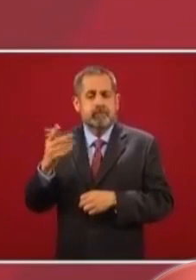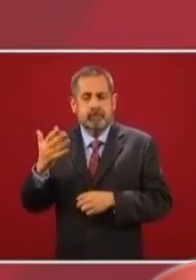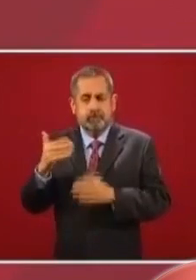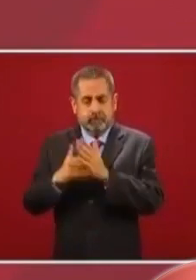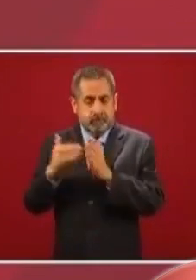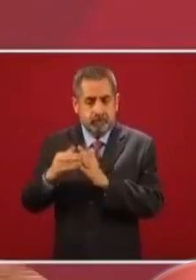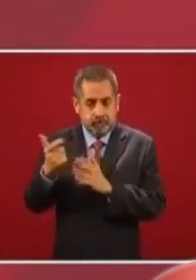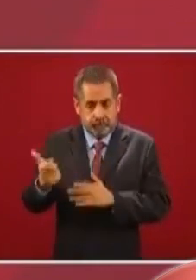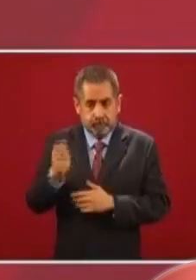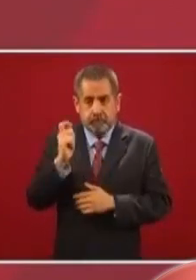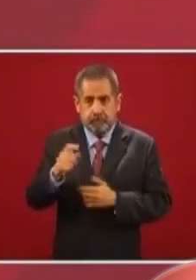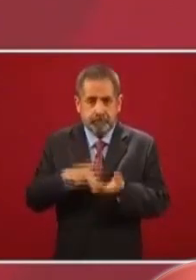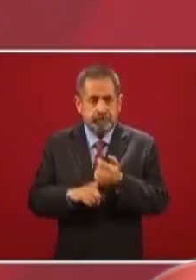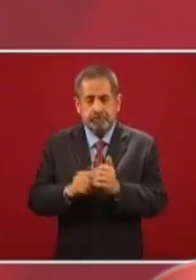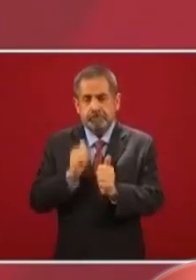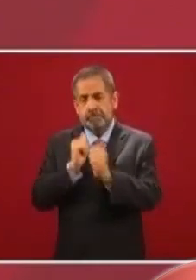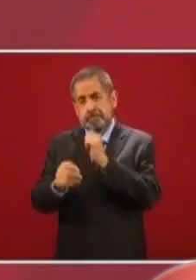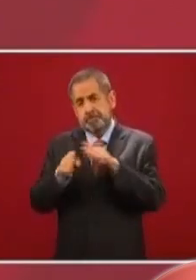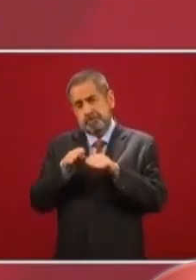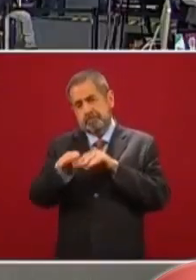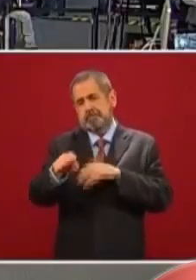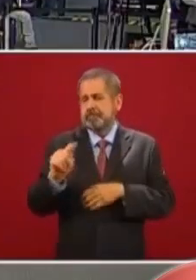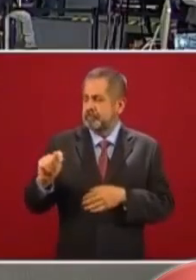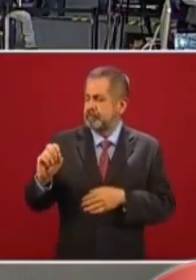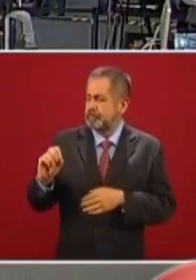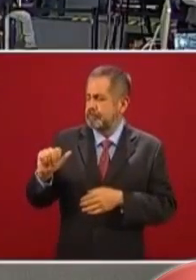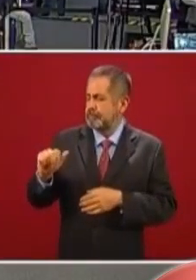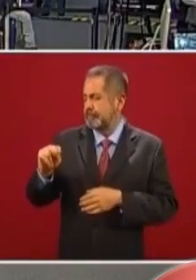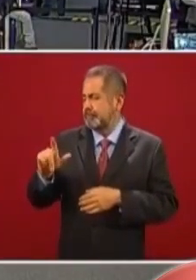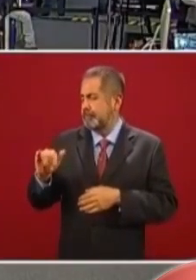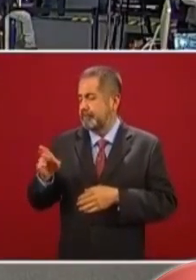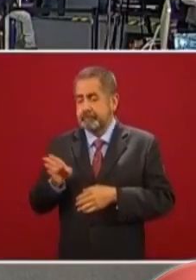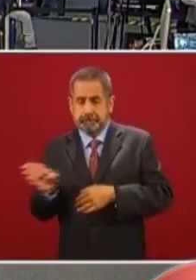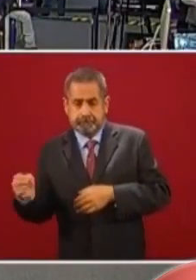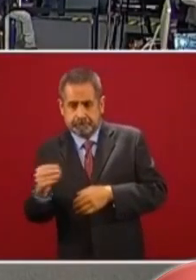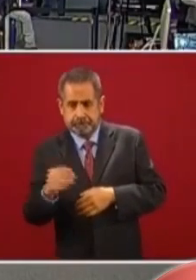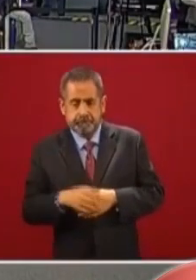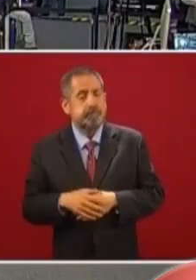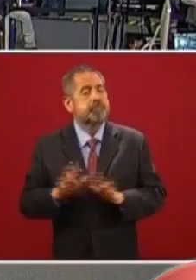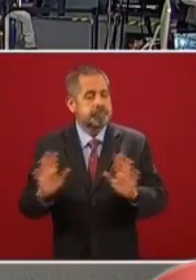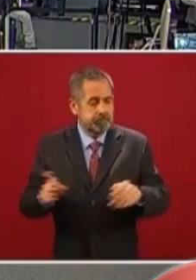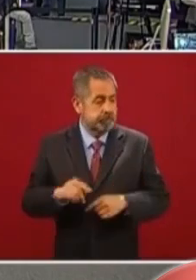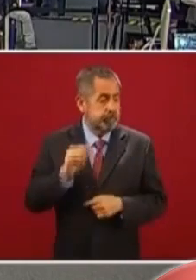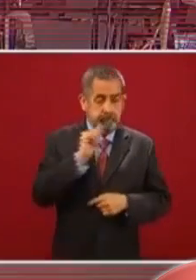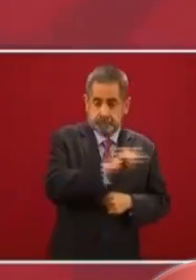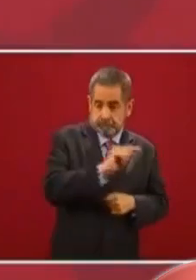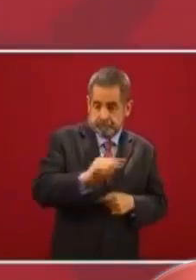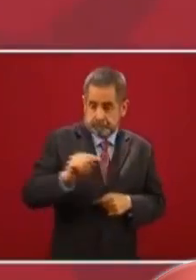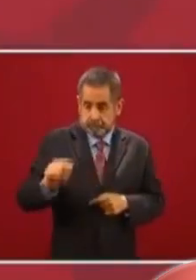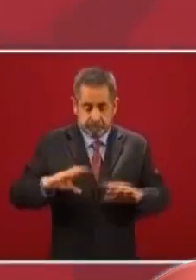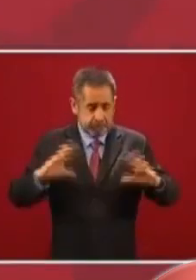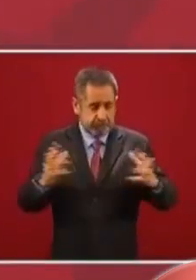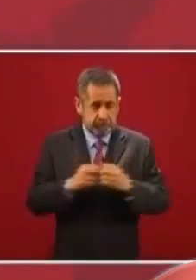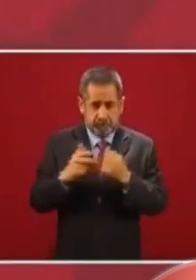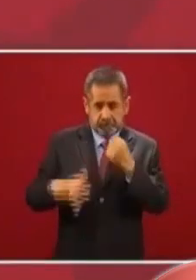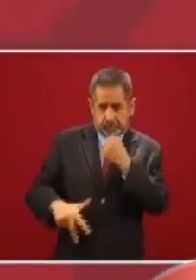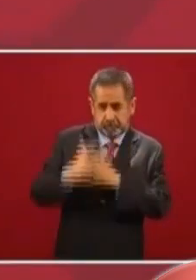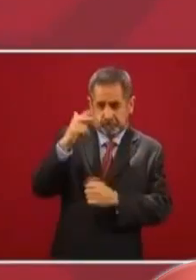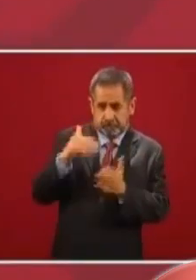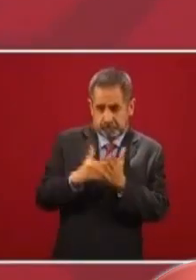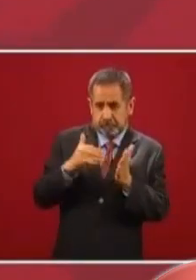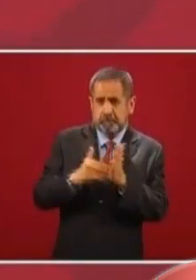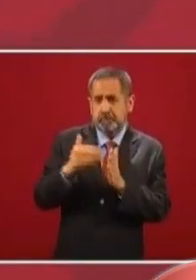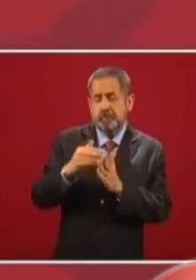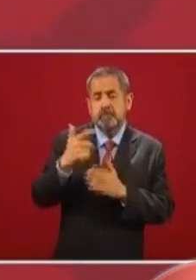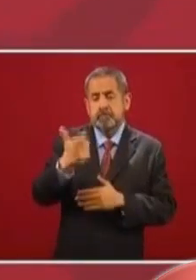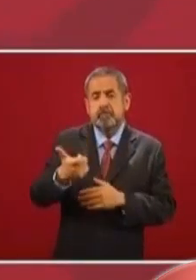millones de pesos, que es el acceso libre a Tonanitla. El resto de las inversiones, que andan alrededor de los 13,000 millones de pesos,